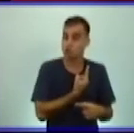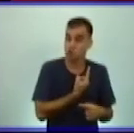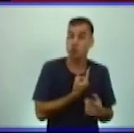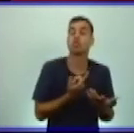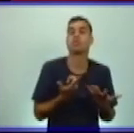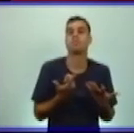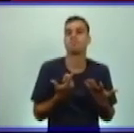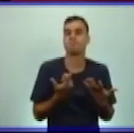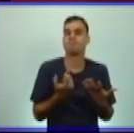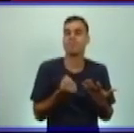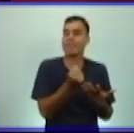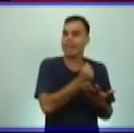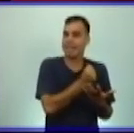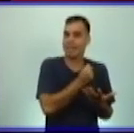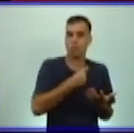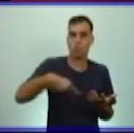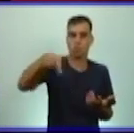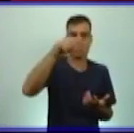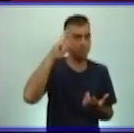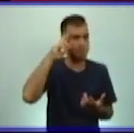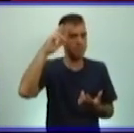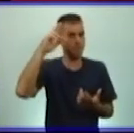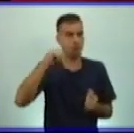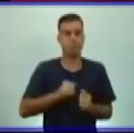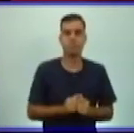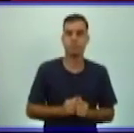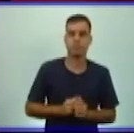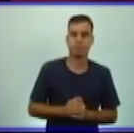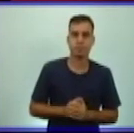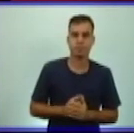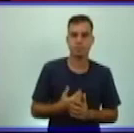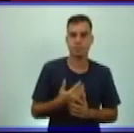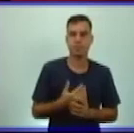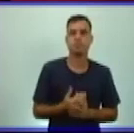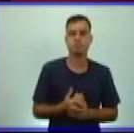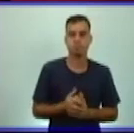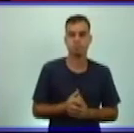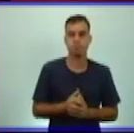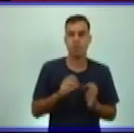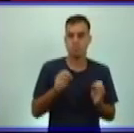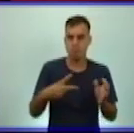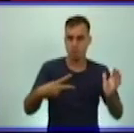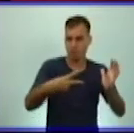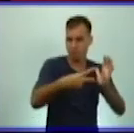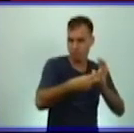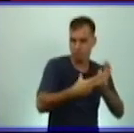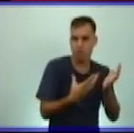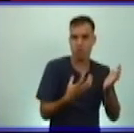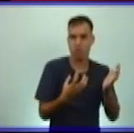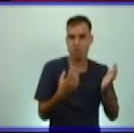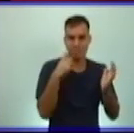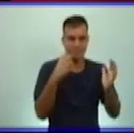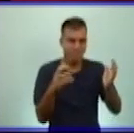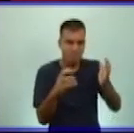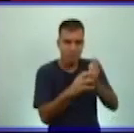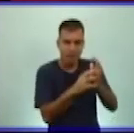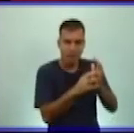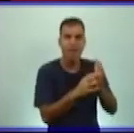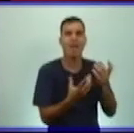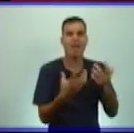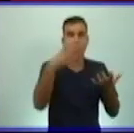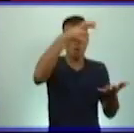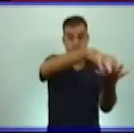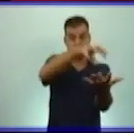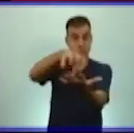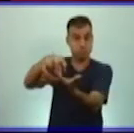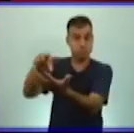creemos y queremos que ustedes recuerden. Las aplicaciones en los transformadores, en los generadores de corriente, que